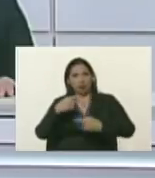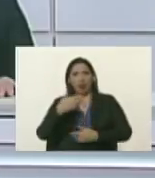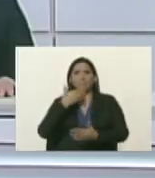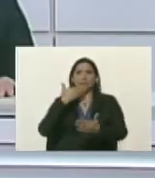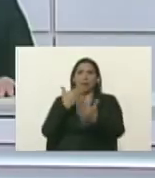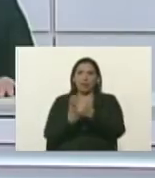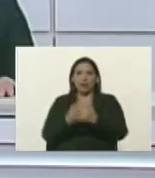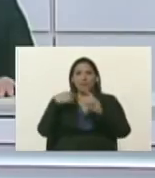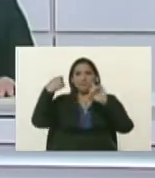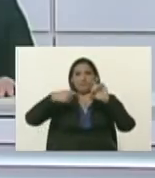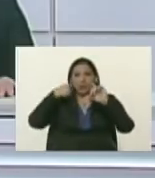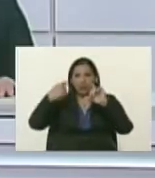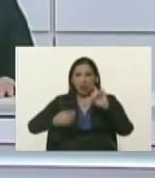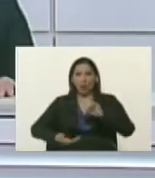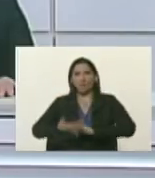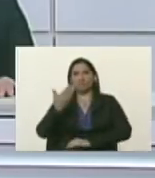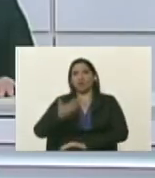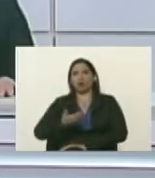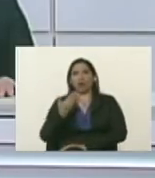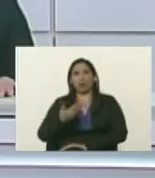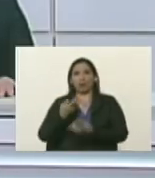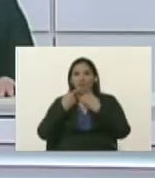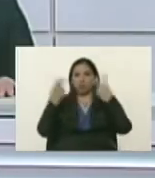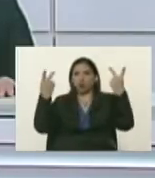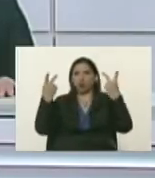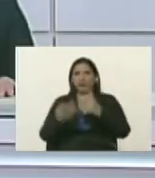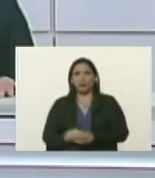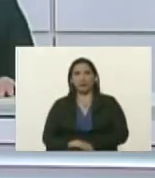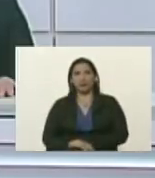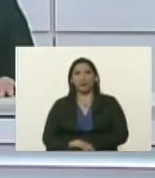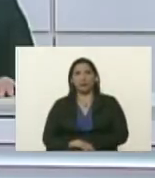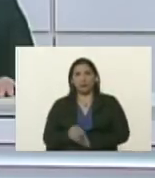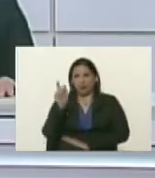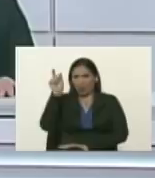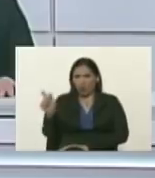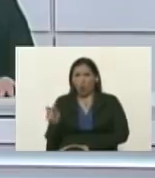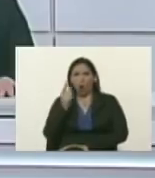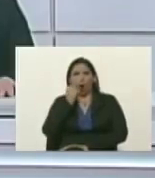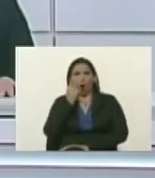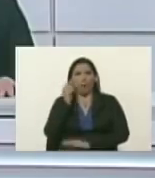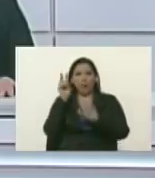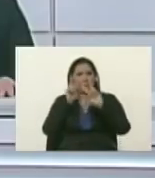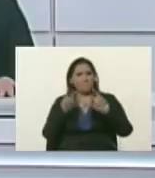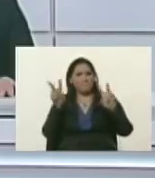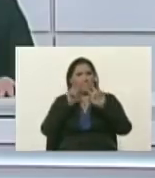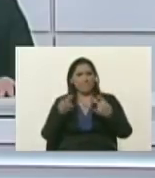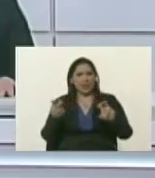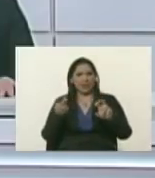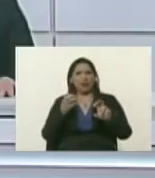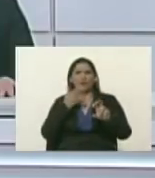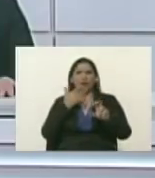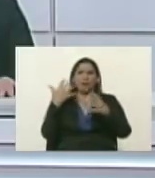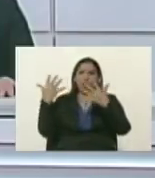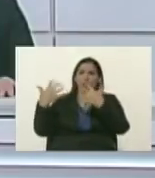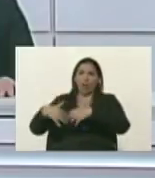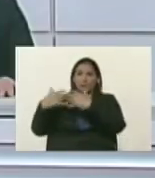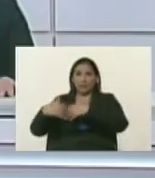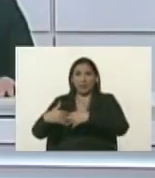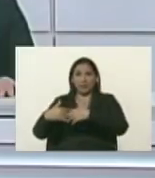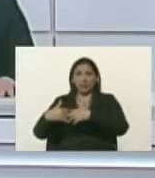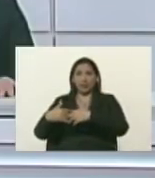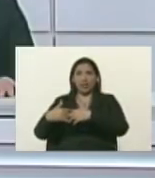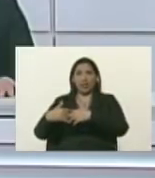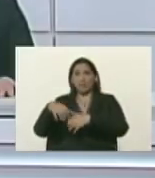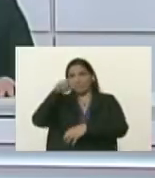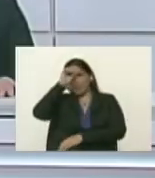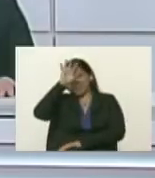video muy revelador, fue experto en el caso de Cristalex, una empresa de